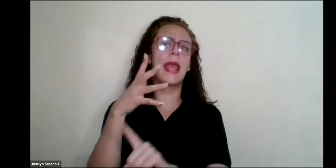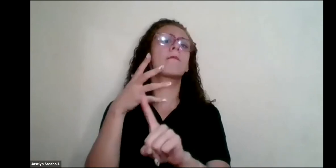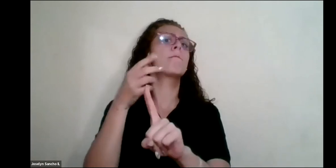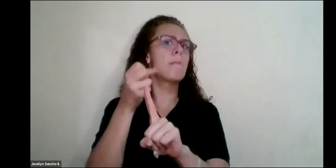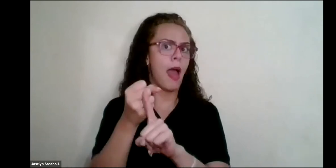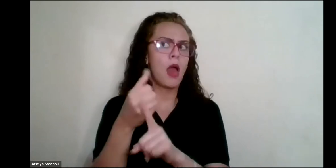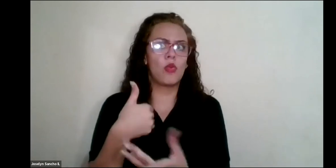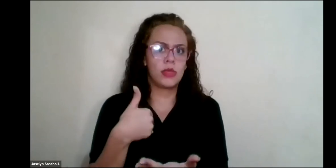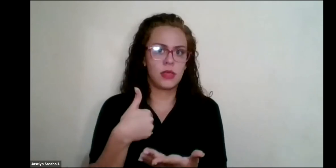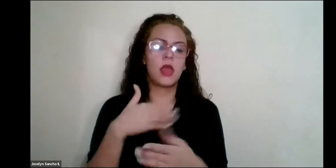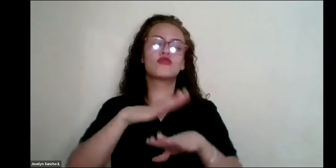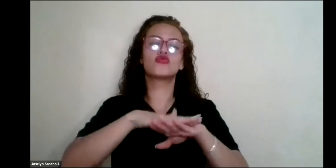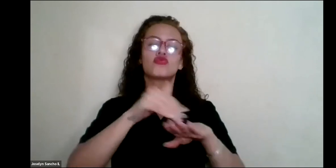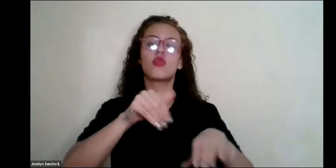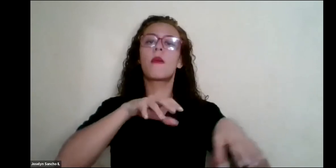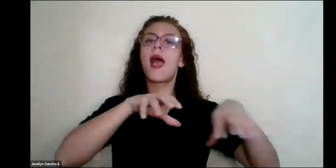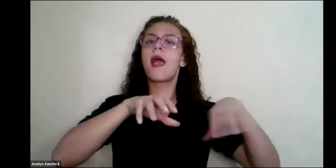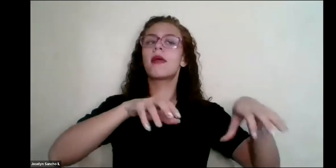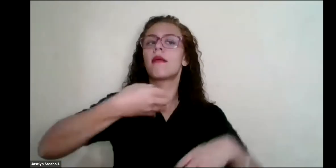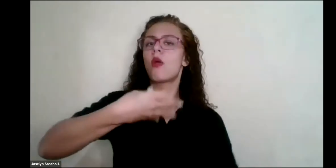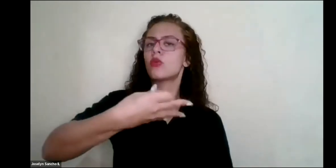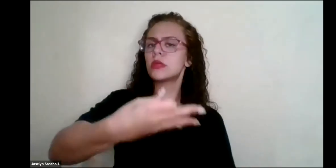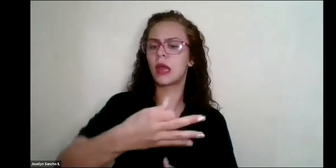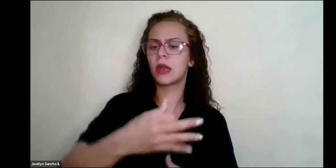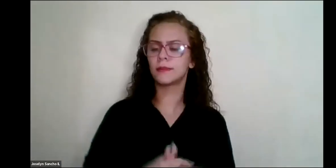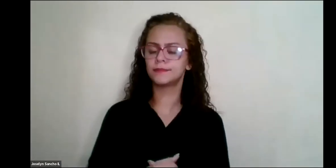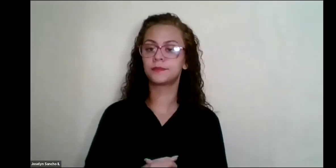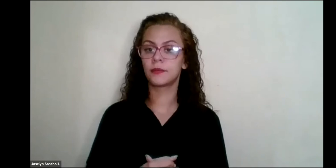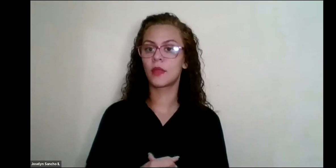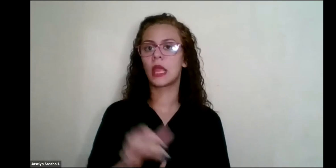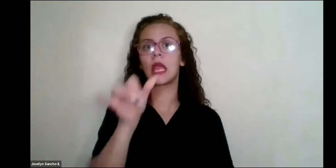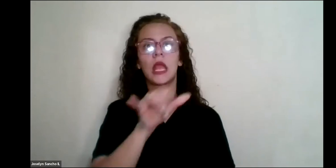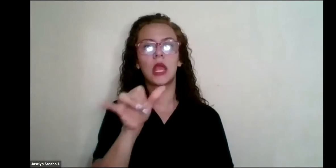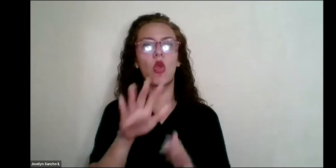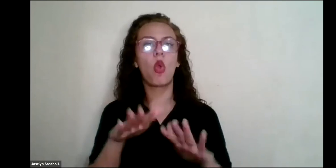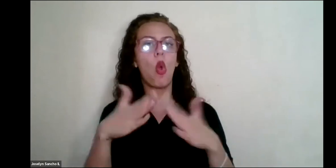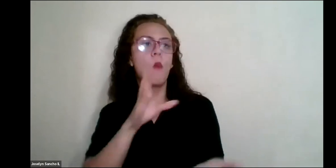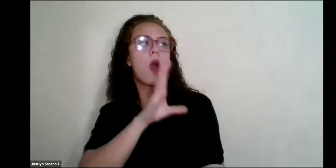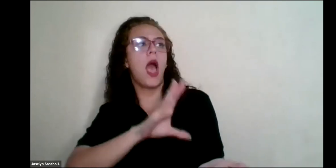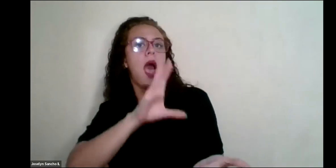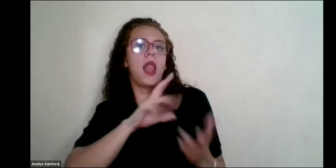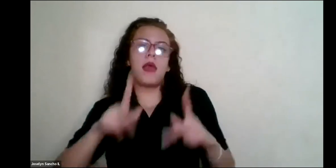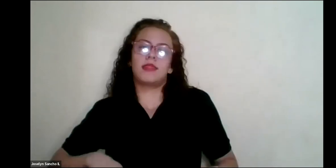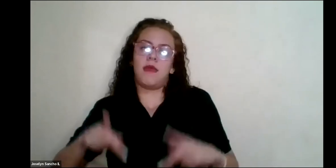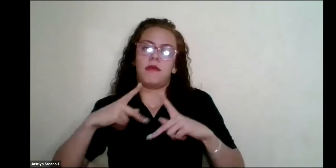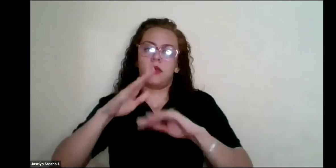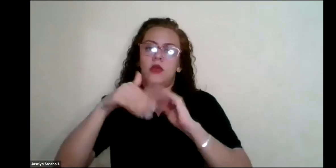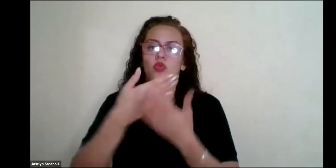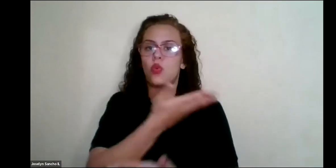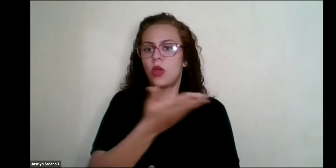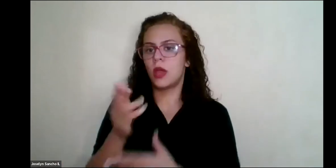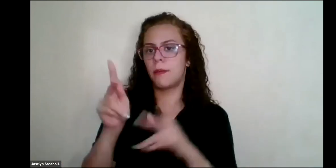que tiene sobre la actividad cotidiana, así como en la calidad de vida de todas las